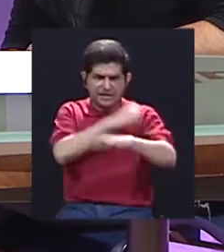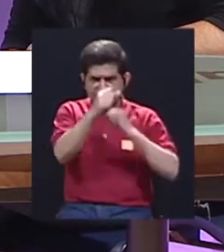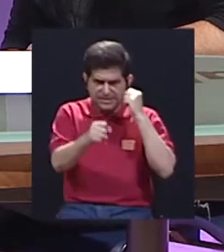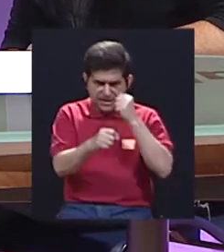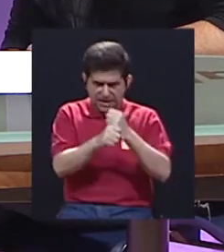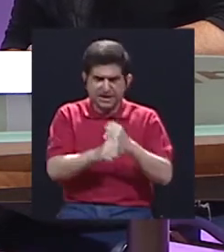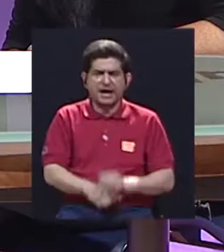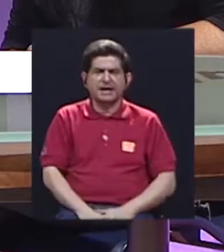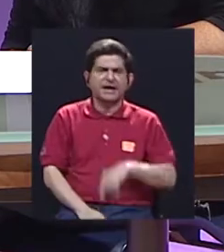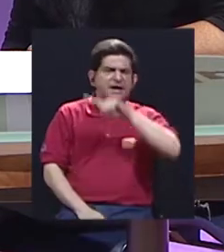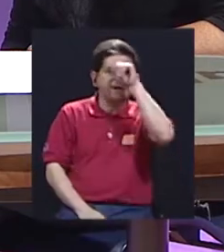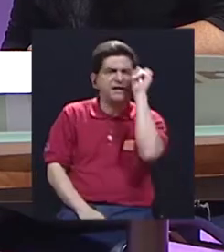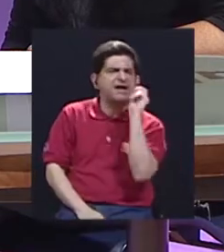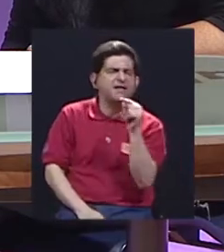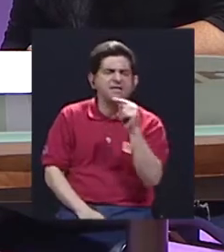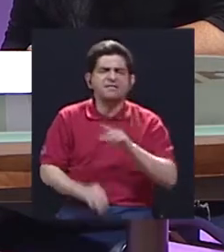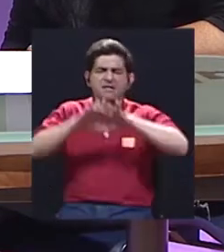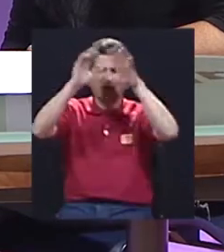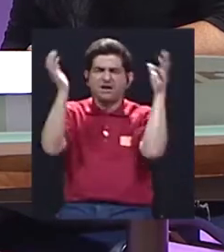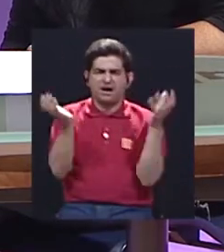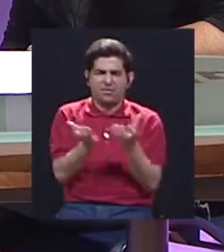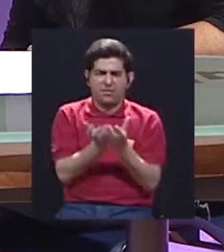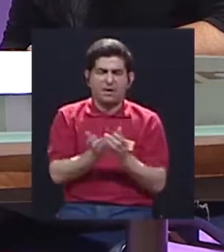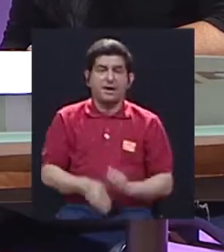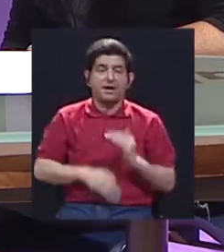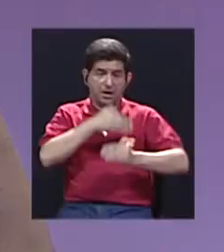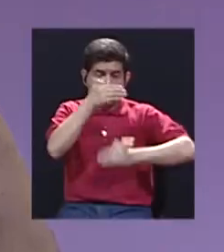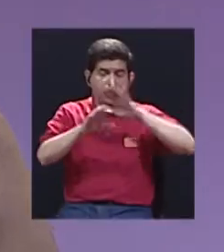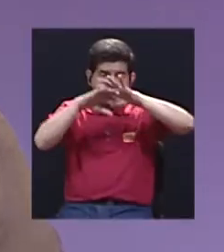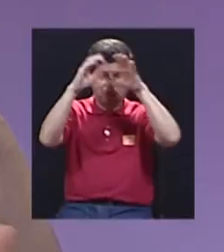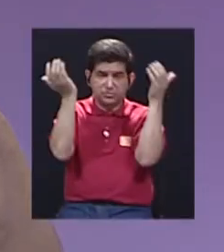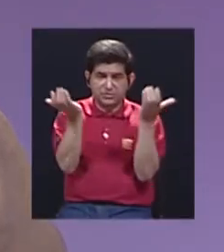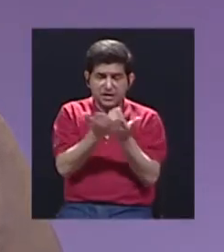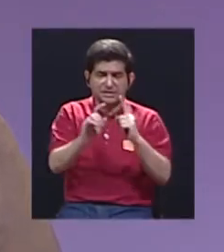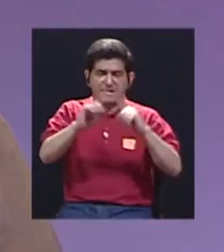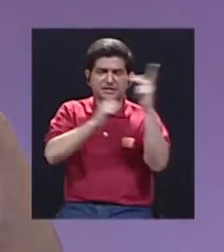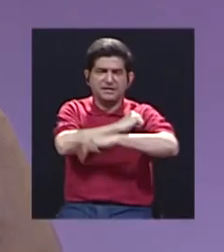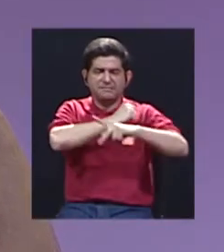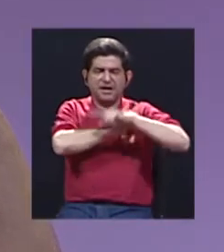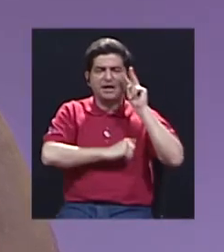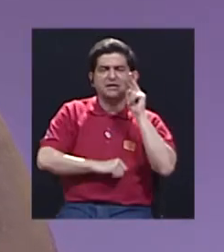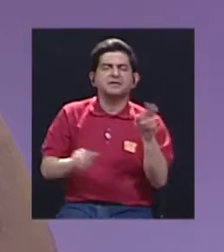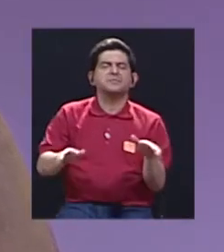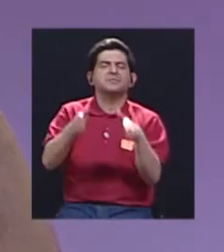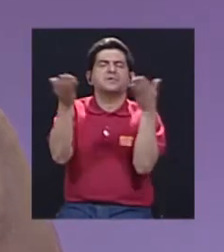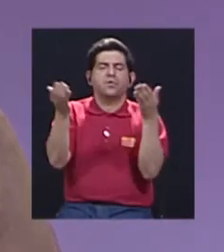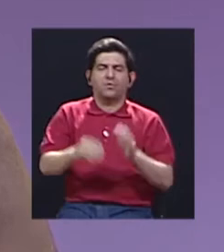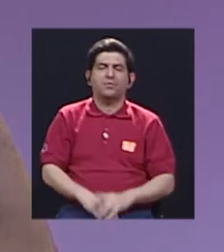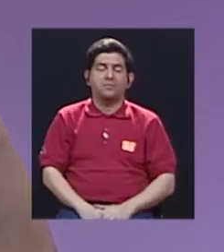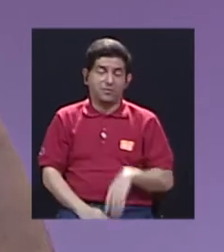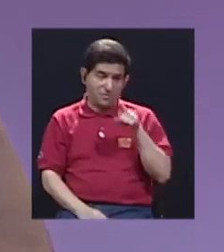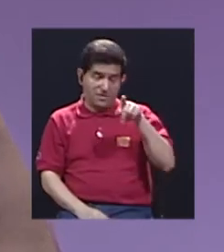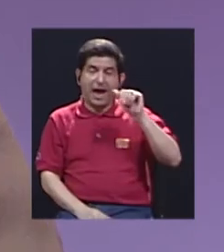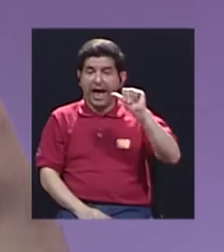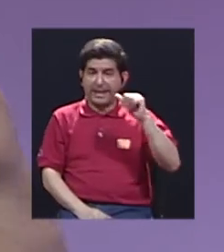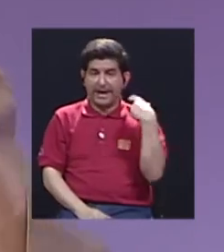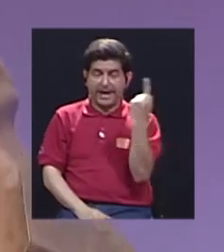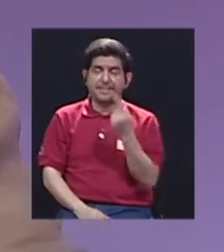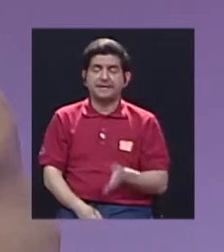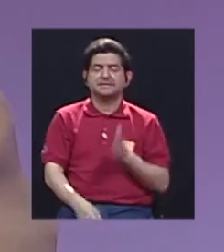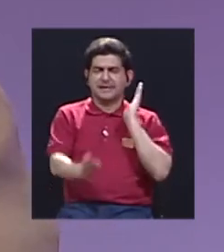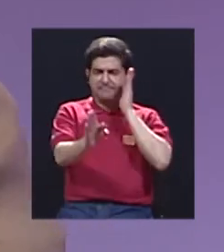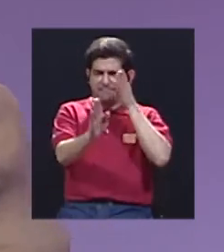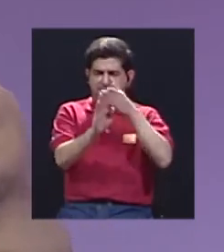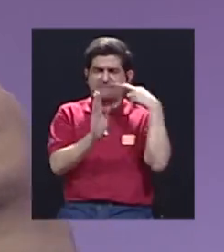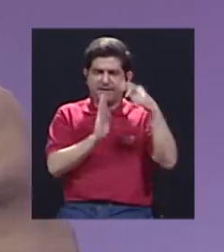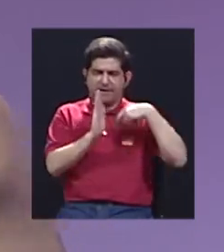intriga global. Okay. Cómo la globalización es vista en los diferentes países. Y Alejandra, que siempre ha sido leal a